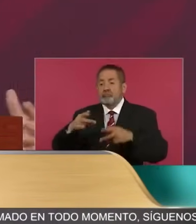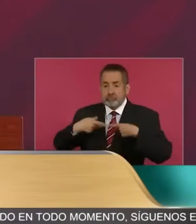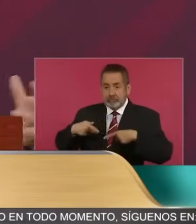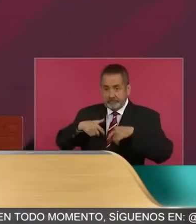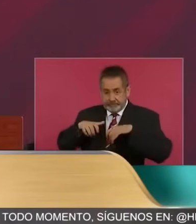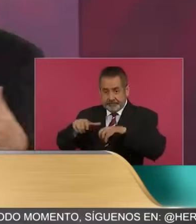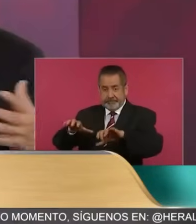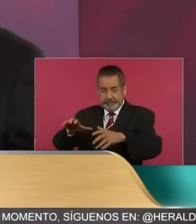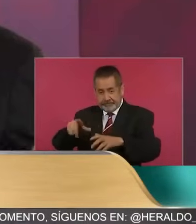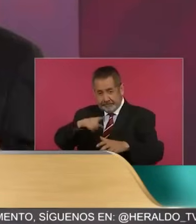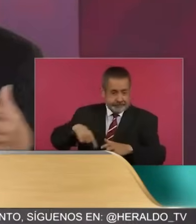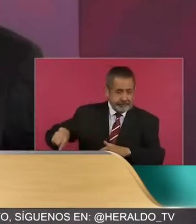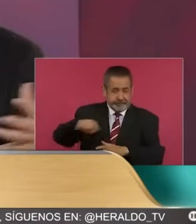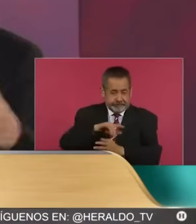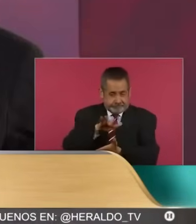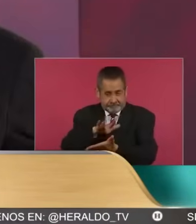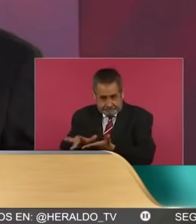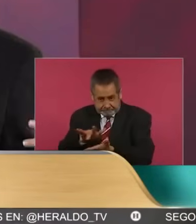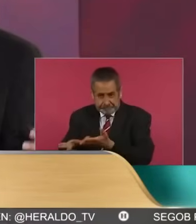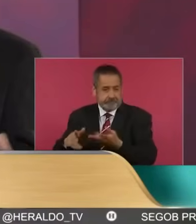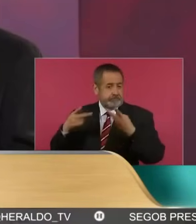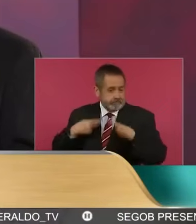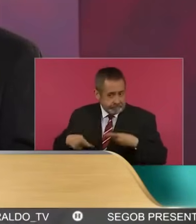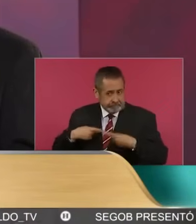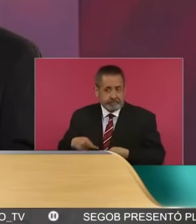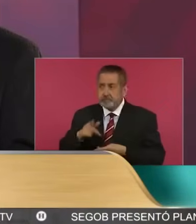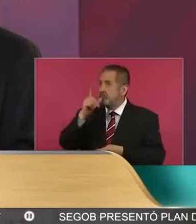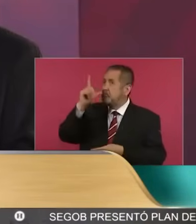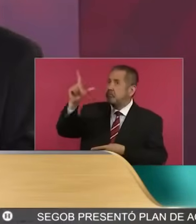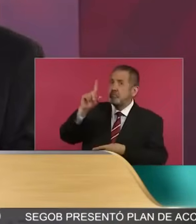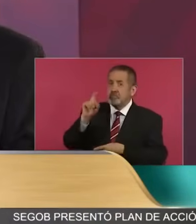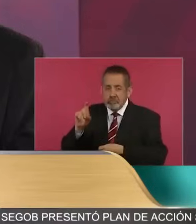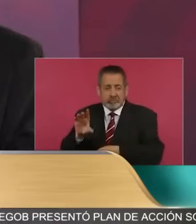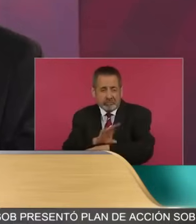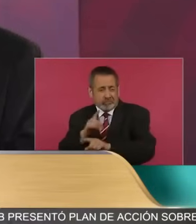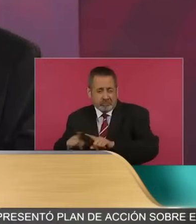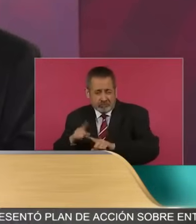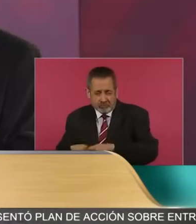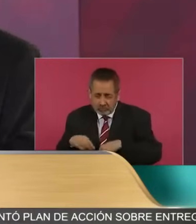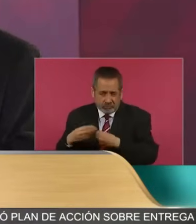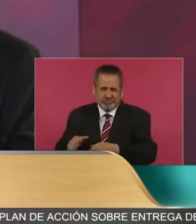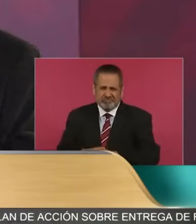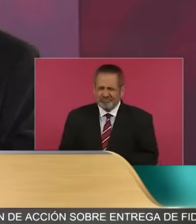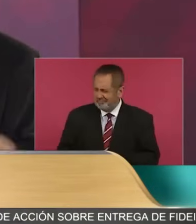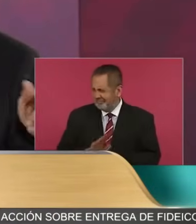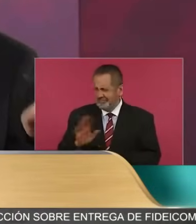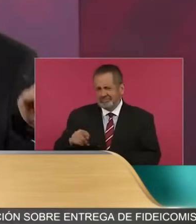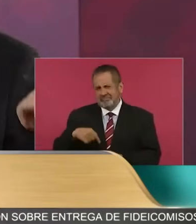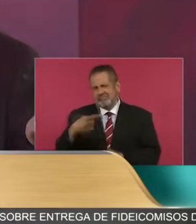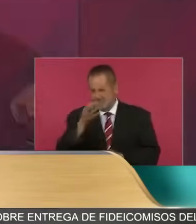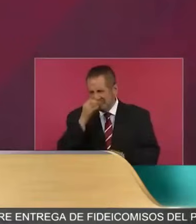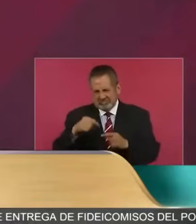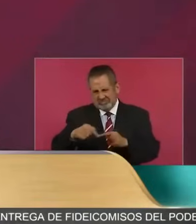y el apoyo a la gente y los servicios públicos, yo les diría que ya en